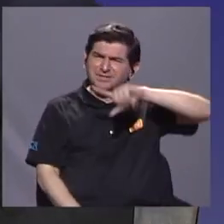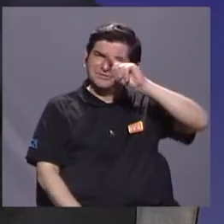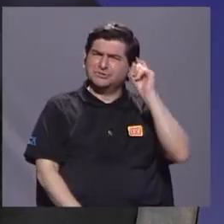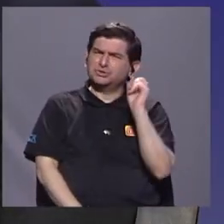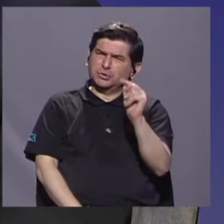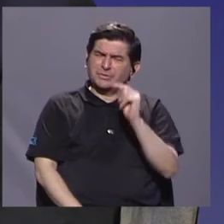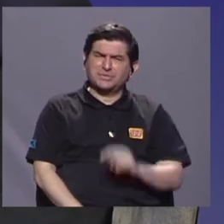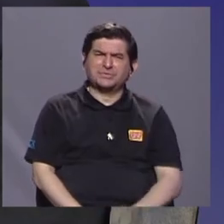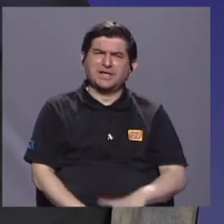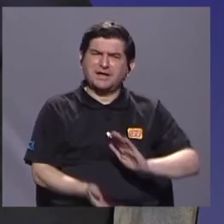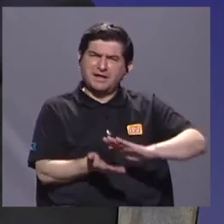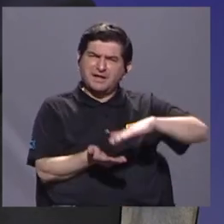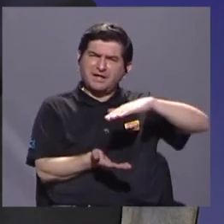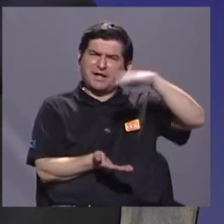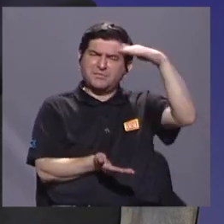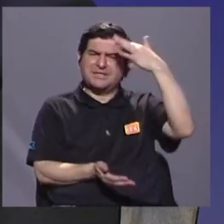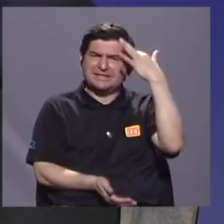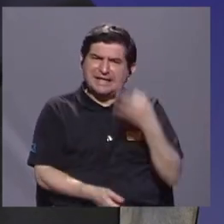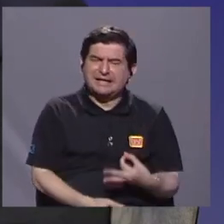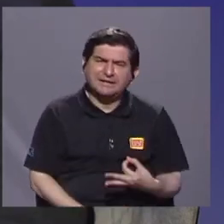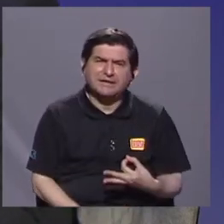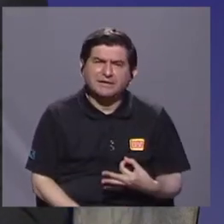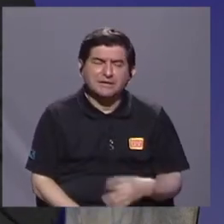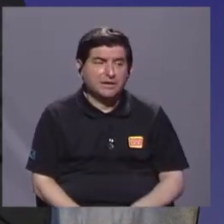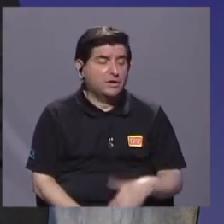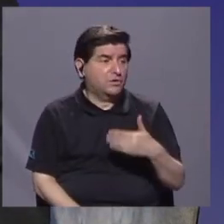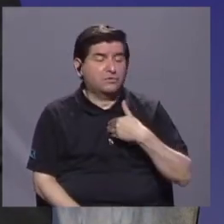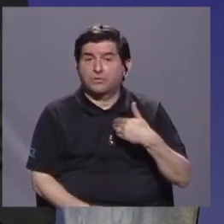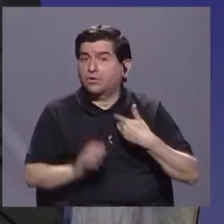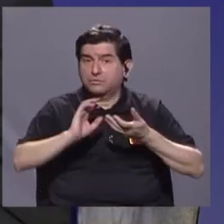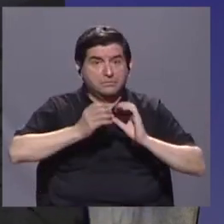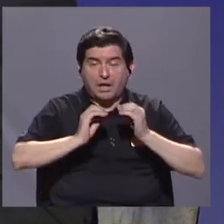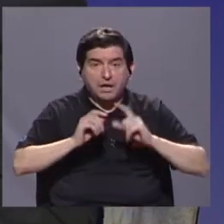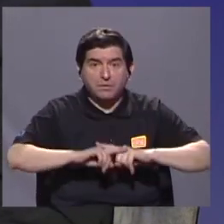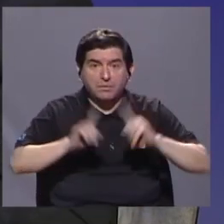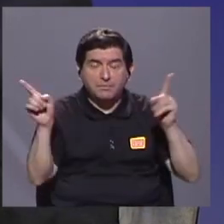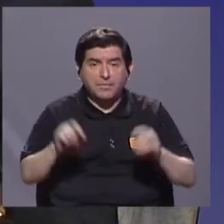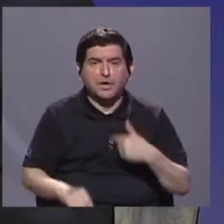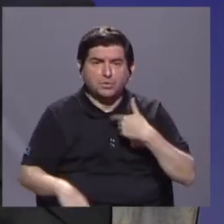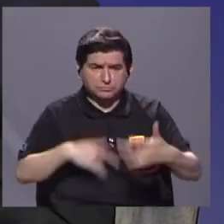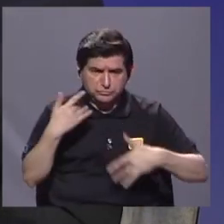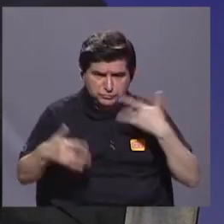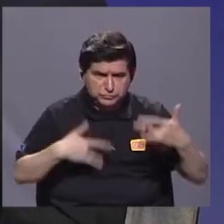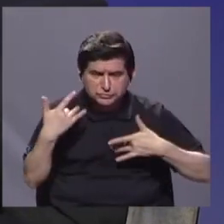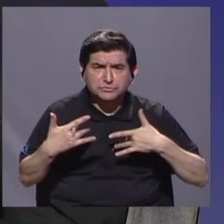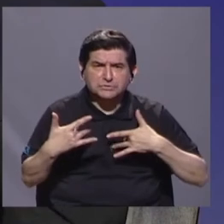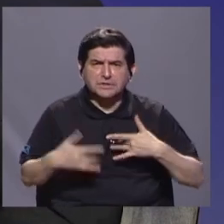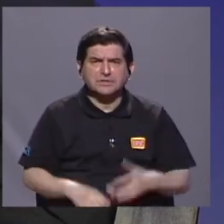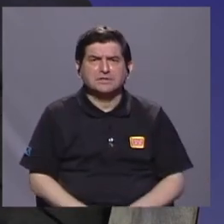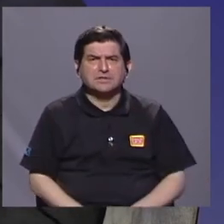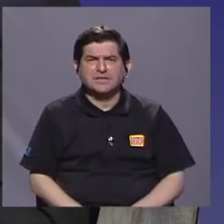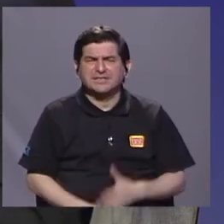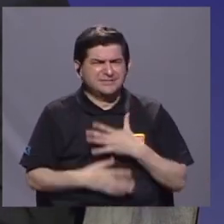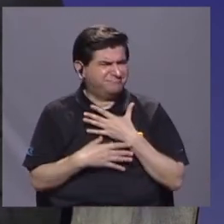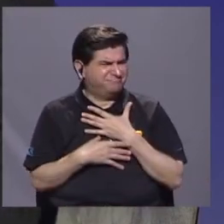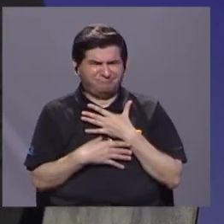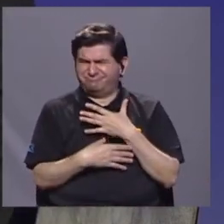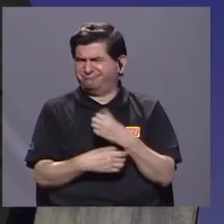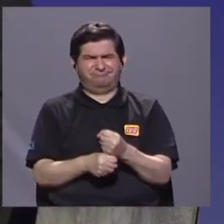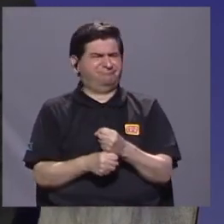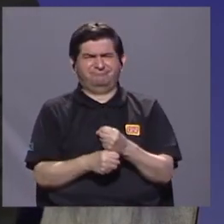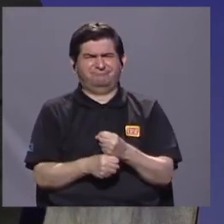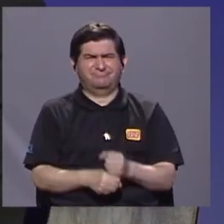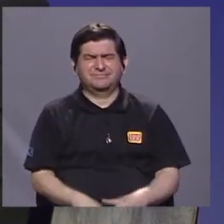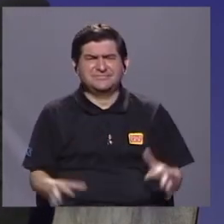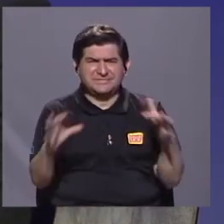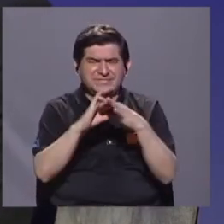preguntar, se ha incrementado, creo yo, no tengo los datos obviamente, pero he sentido una desconfianza con respecto